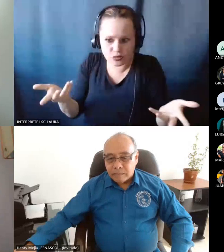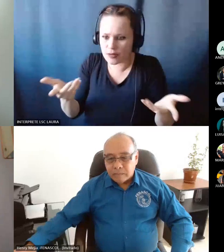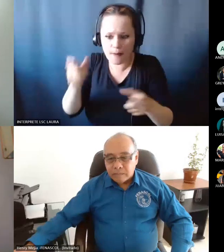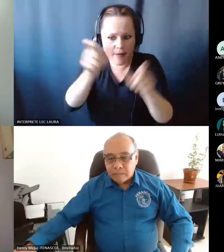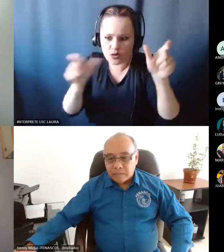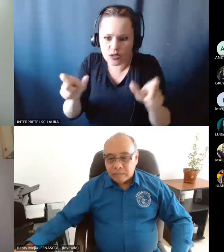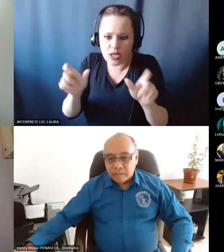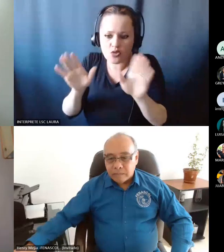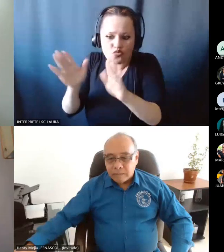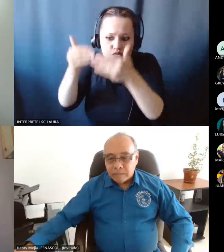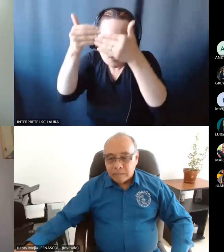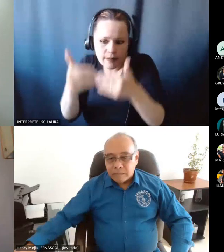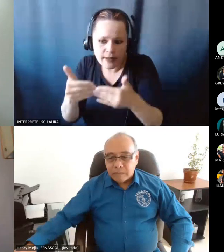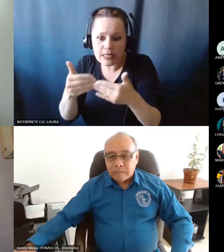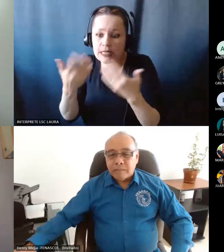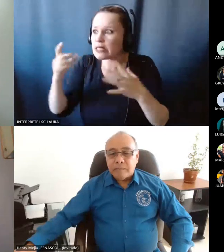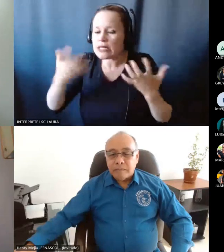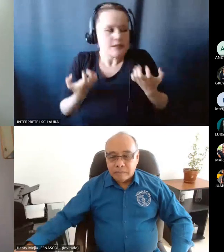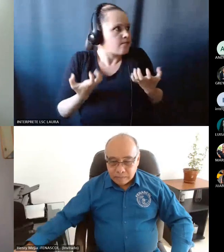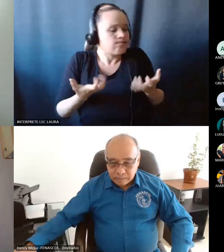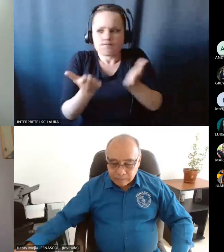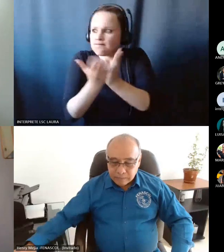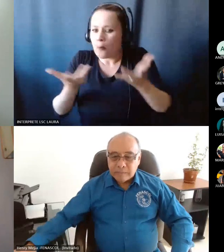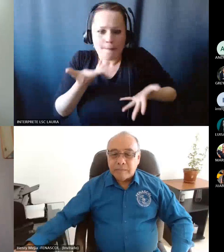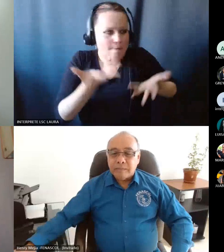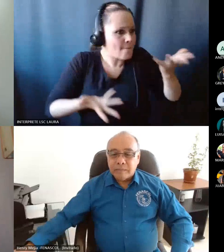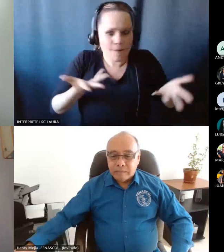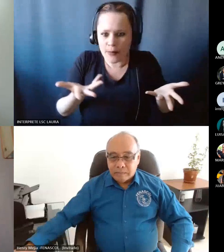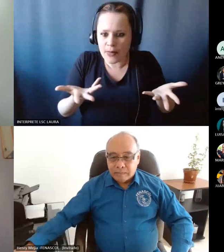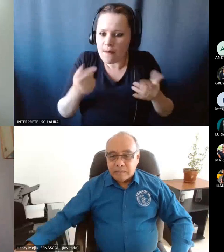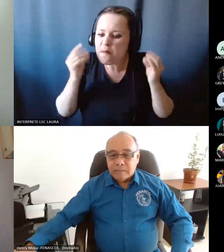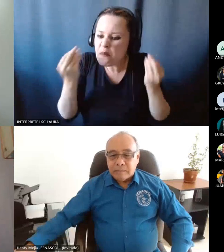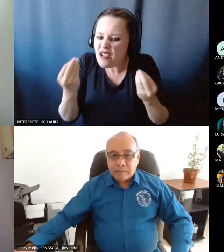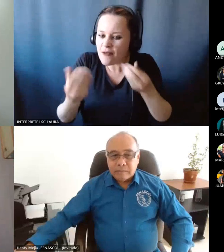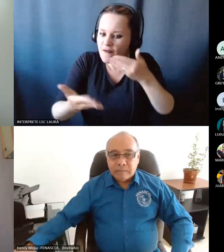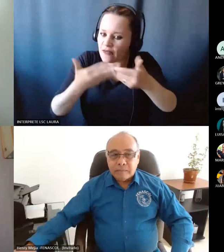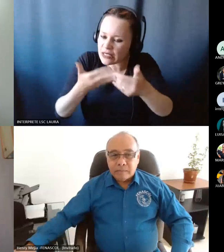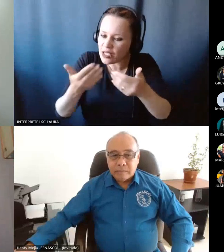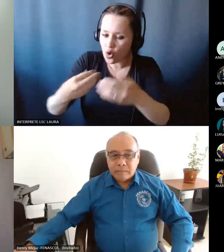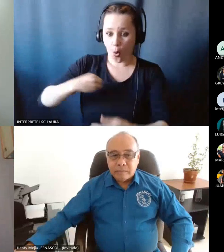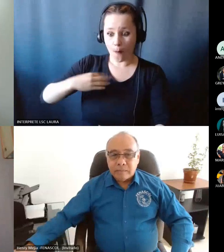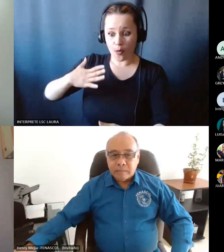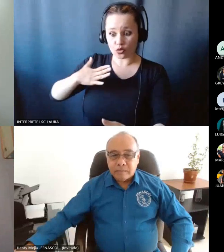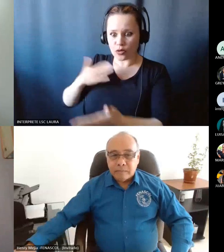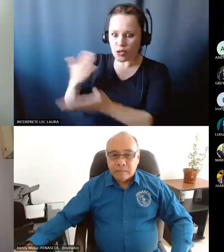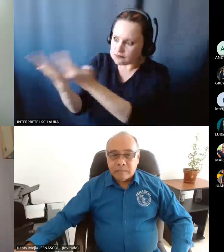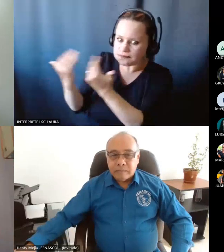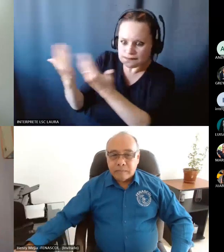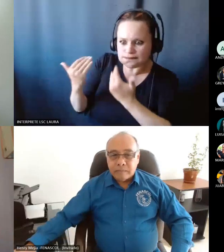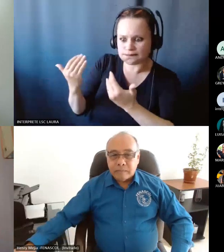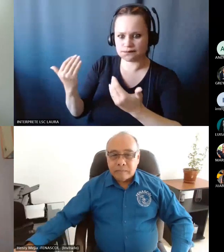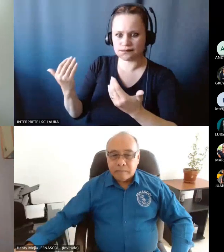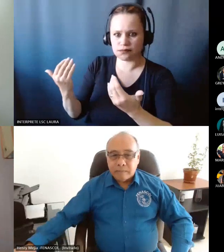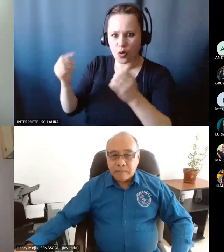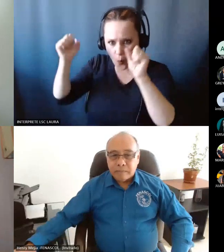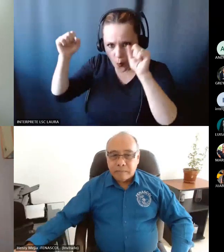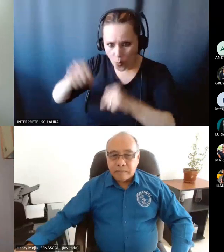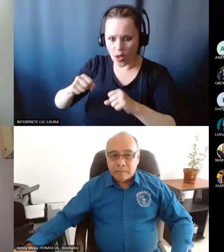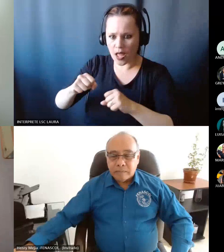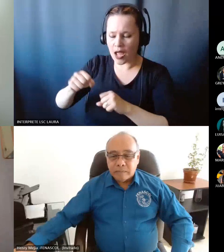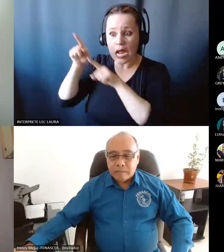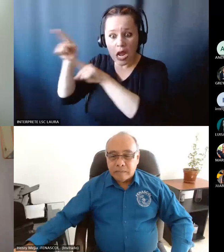con una condición de discapacidad que quieren estudiar para poder facilitar esta oportunidad para que puedan tener